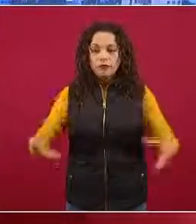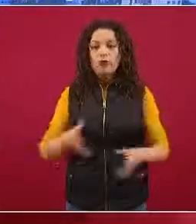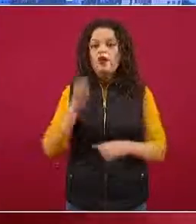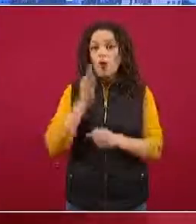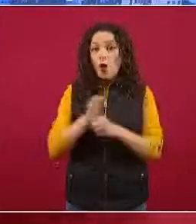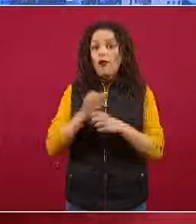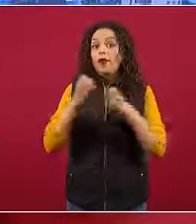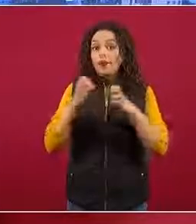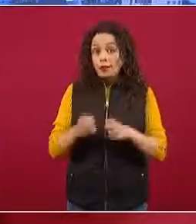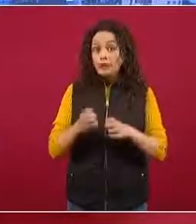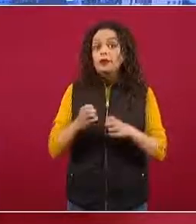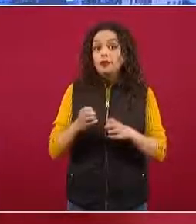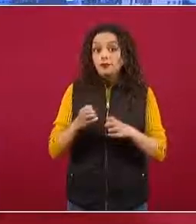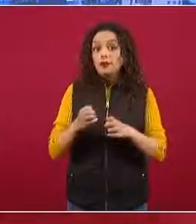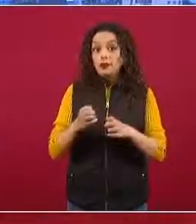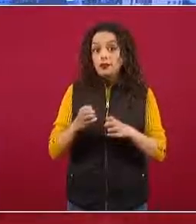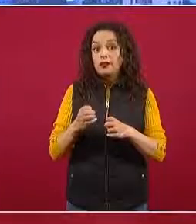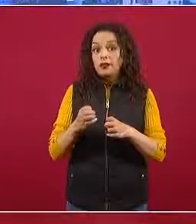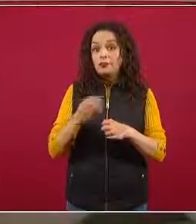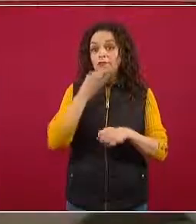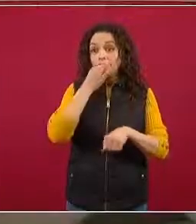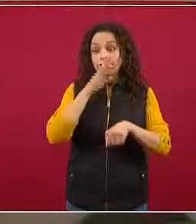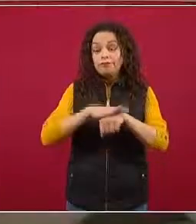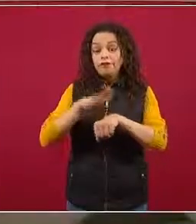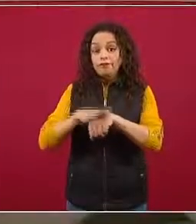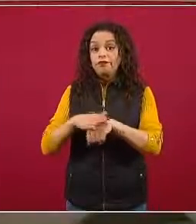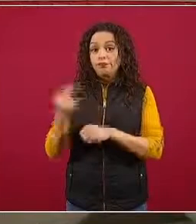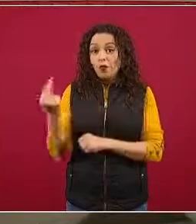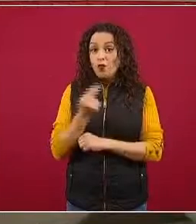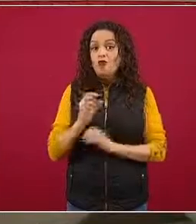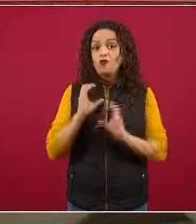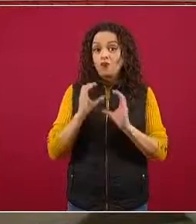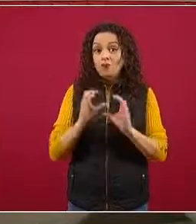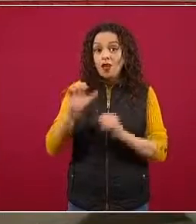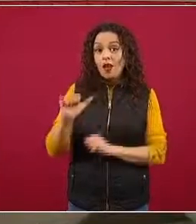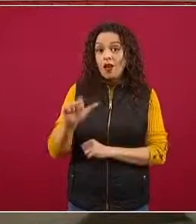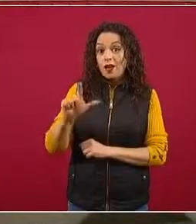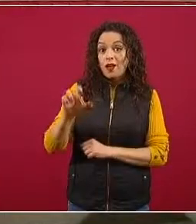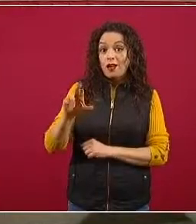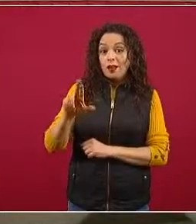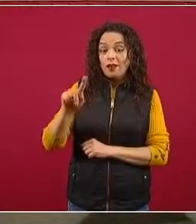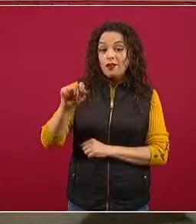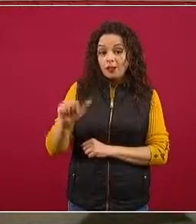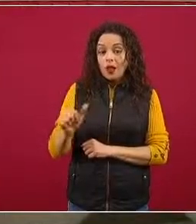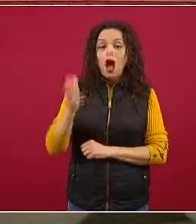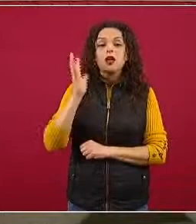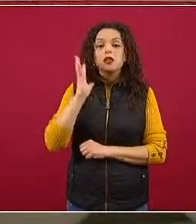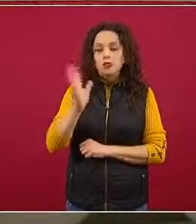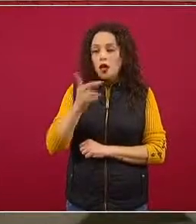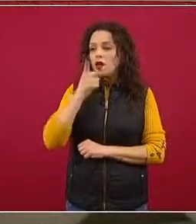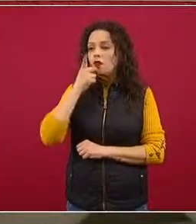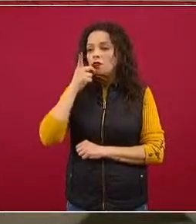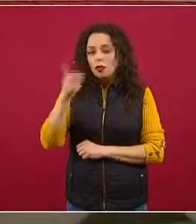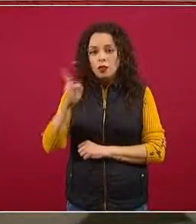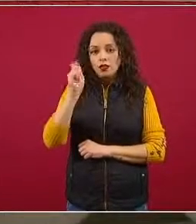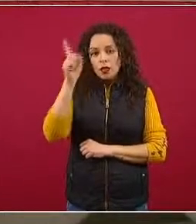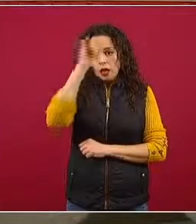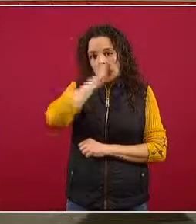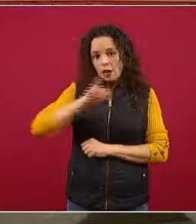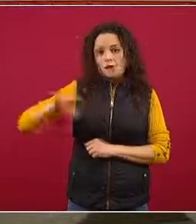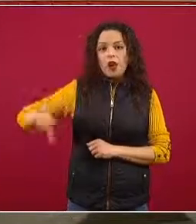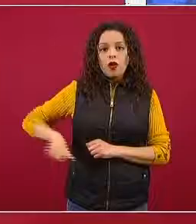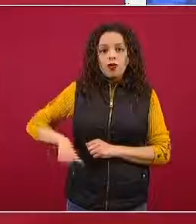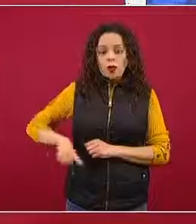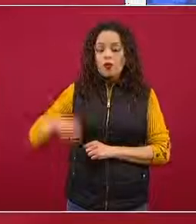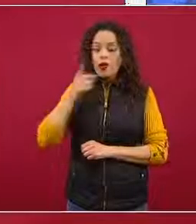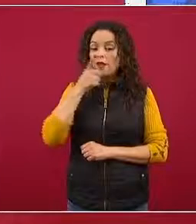no hay que hacer reuniones. Ya la jefa Claudia Sheinbaum, la jefa de gobierno, ha invitado a la población de nuestra gran ciudad,